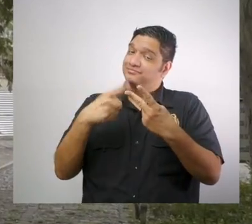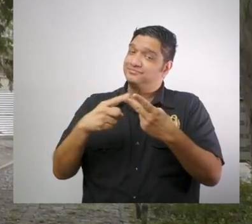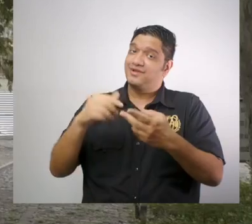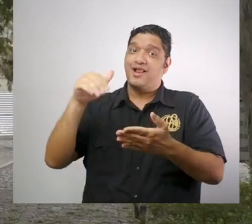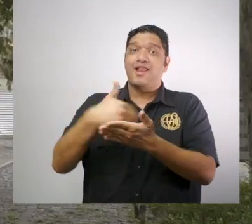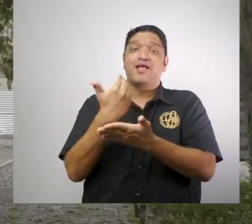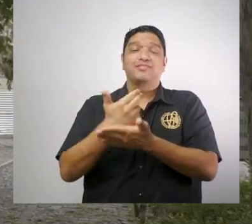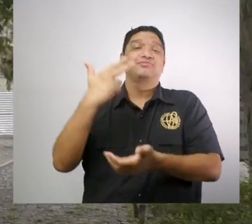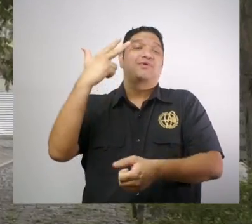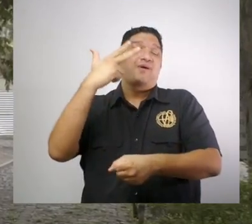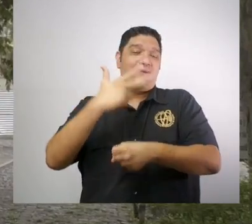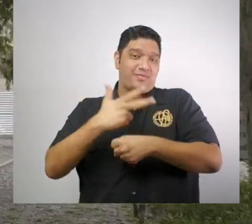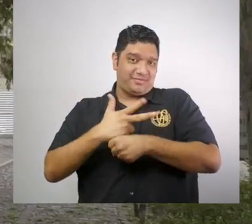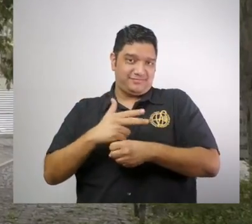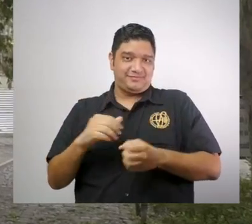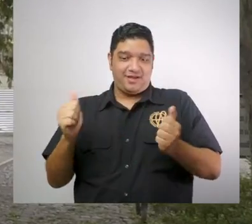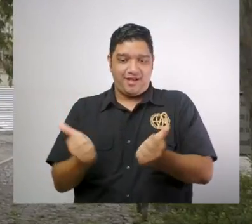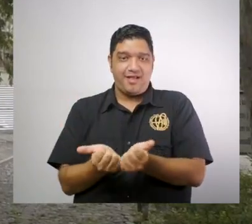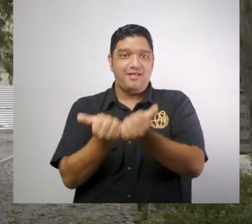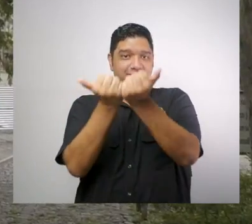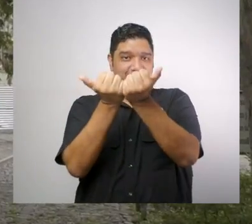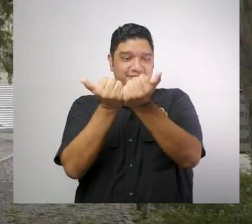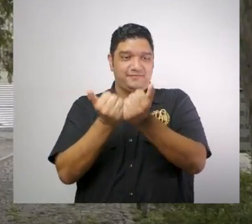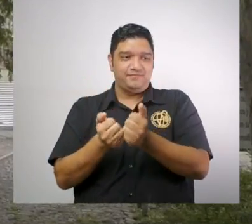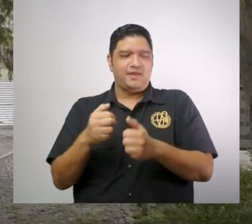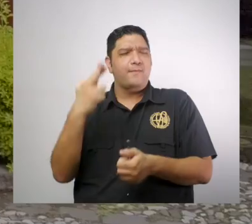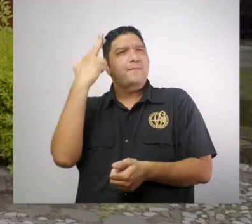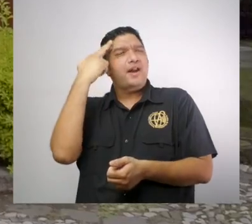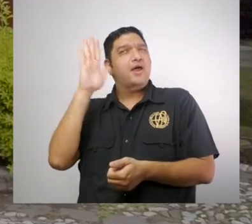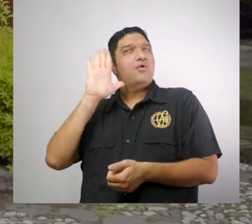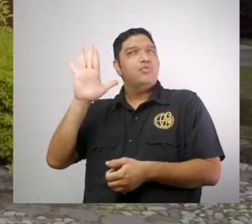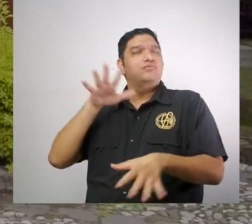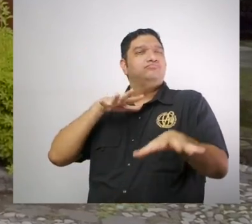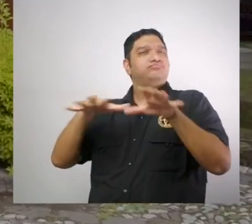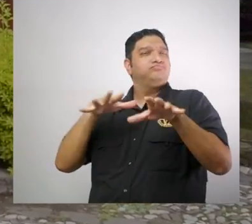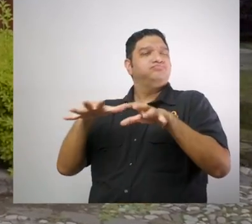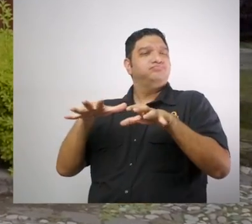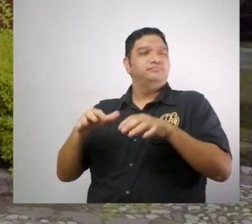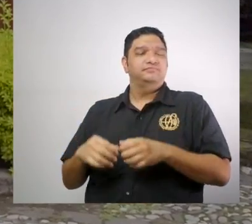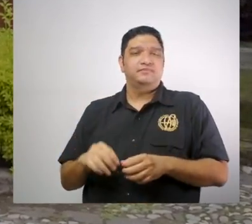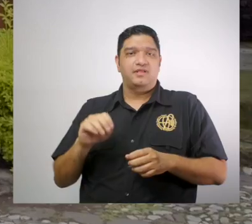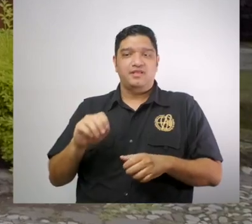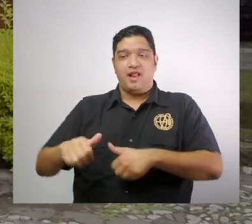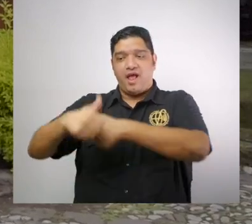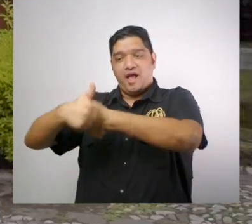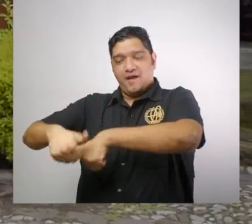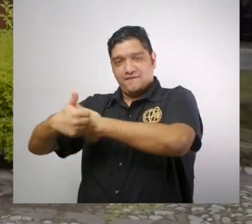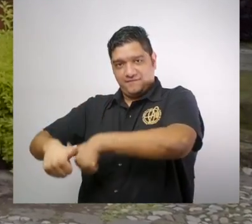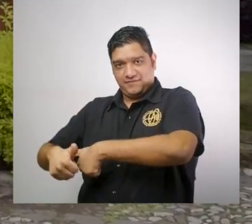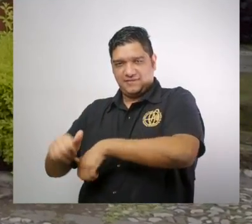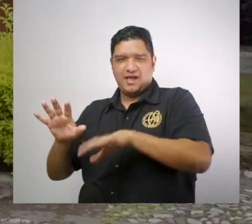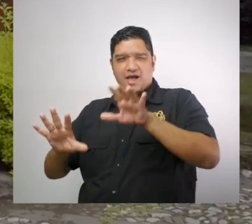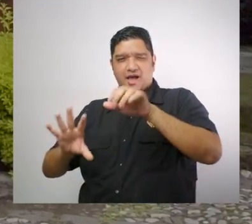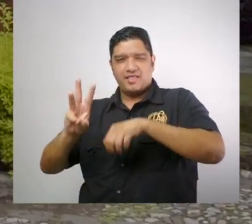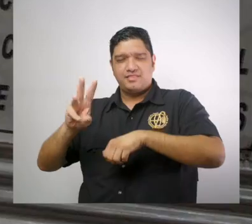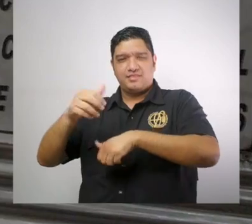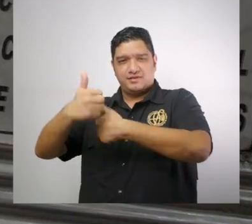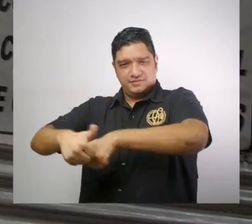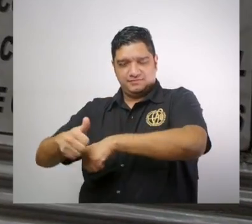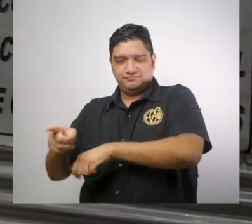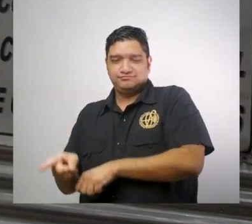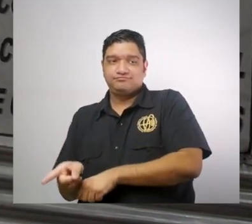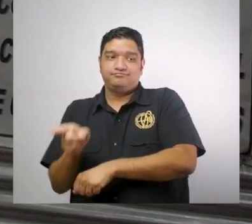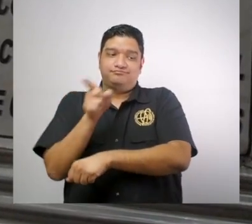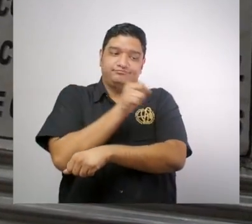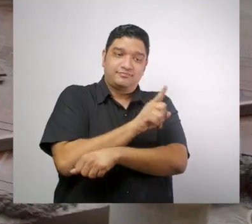Para perpetuar su memoria, en el Cerrito del Carmen, entre la avenida Juan Chapín y calle de Candelaria, se